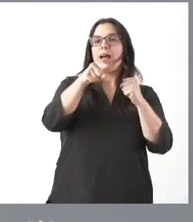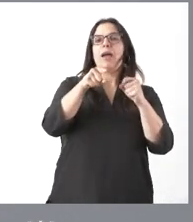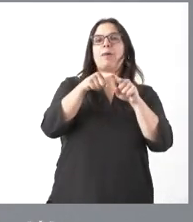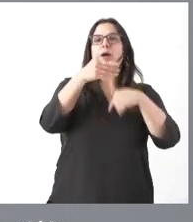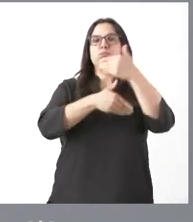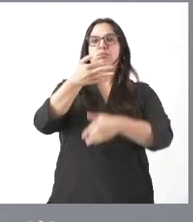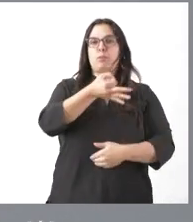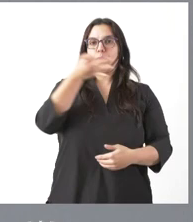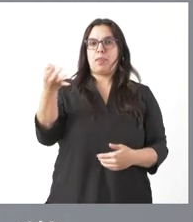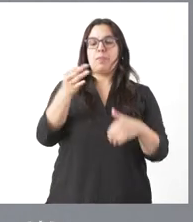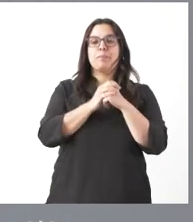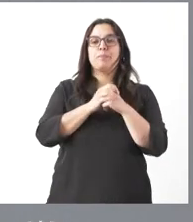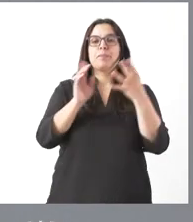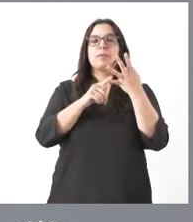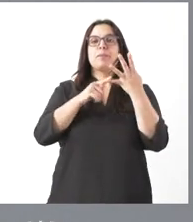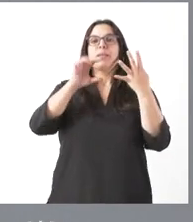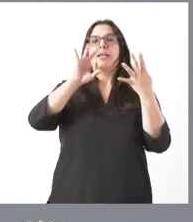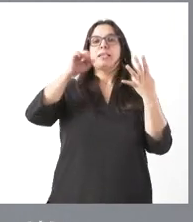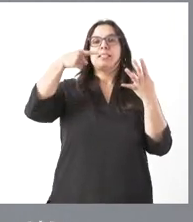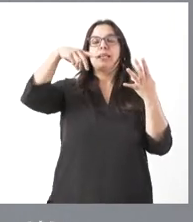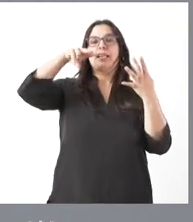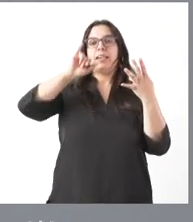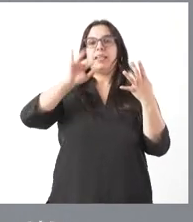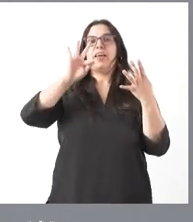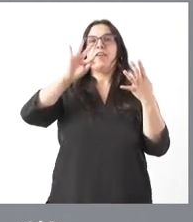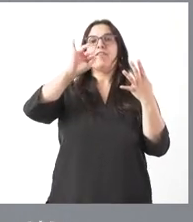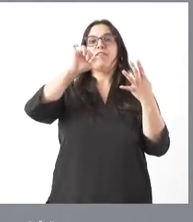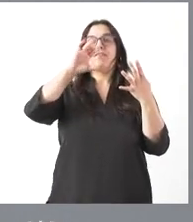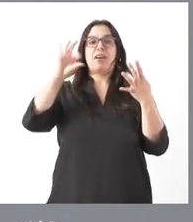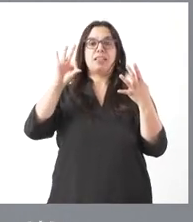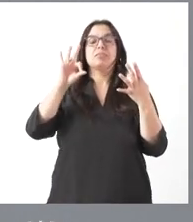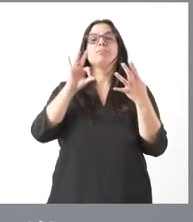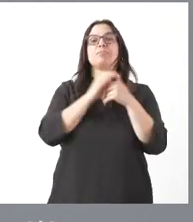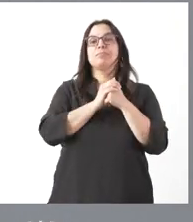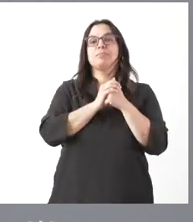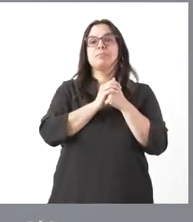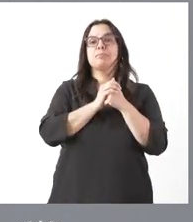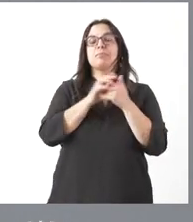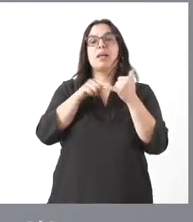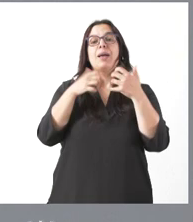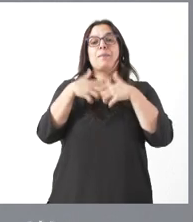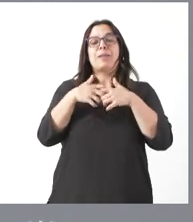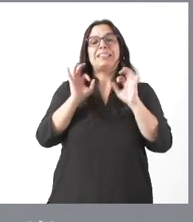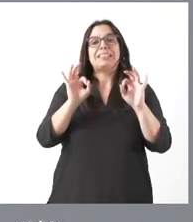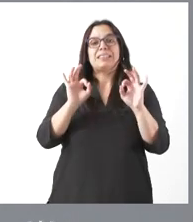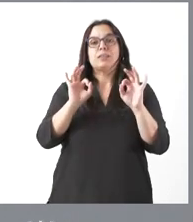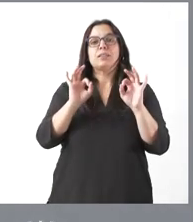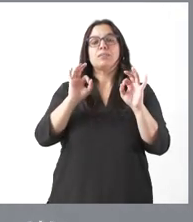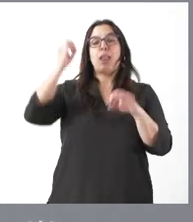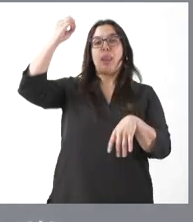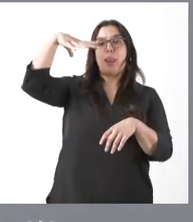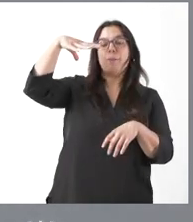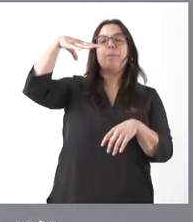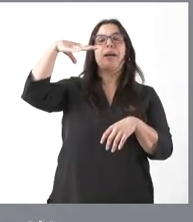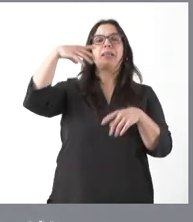empresa significe manufacturing es una factoría especializada en lámparas y